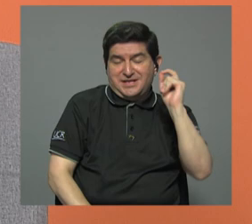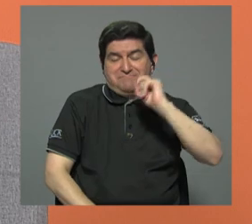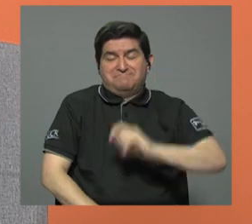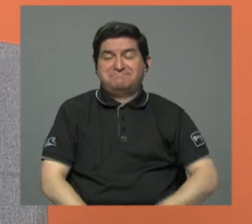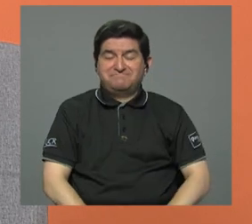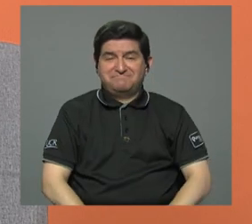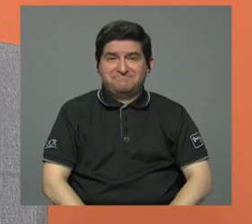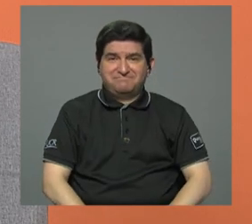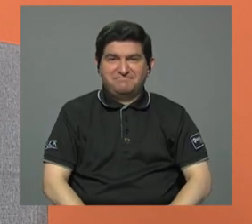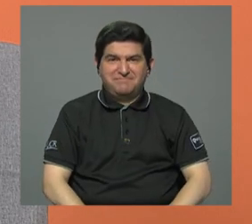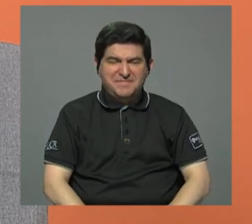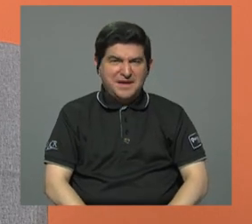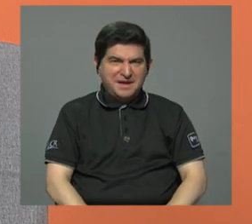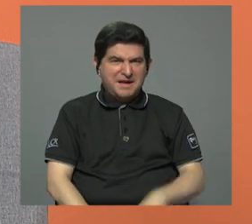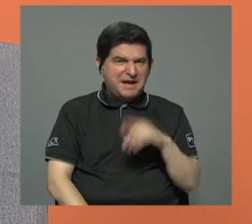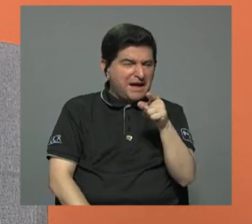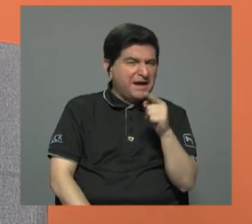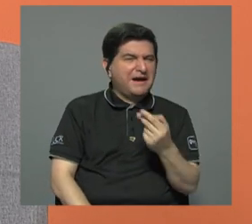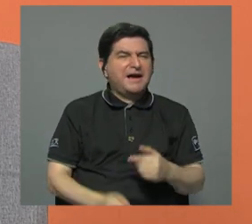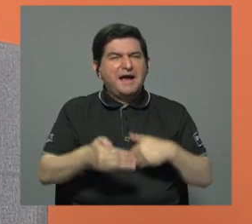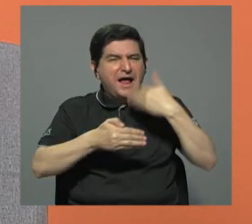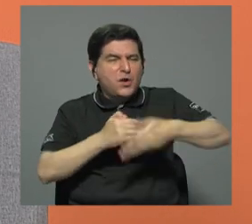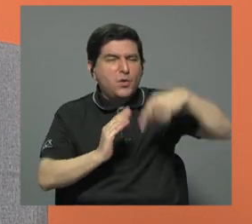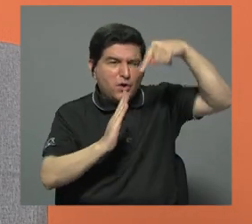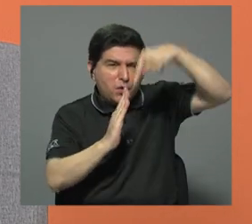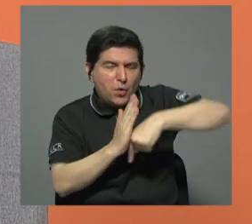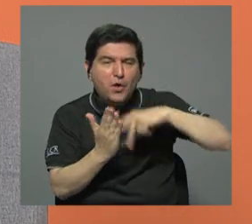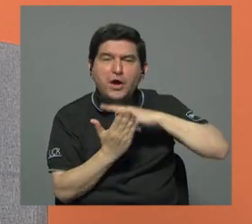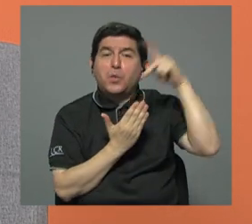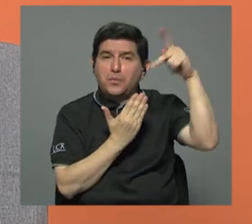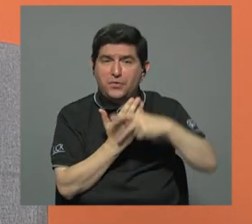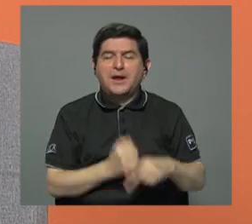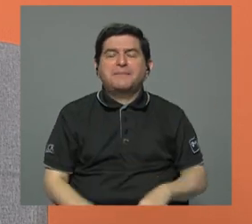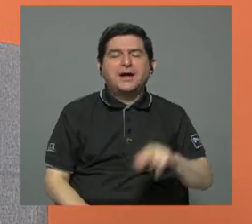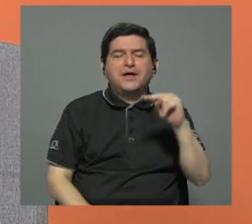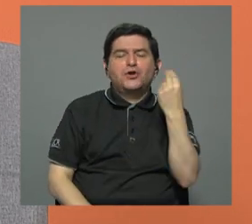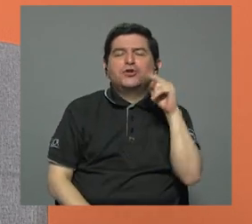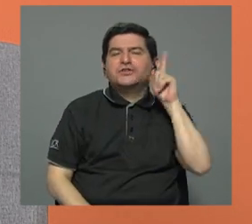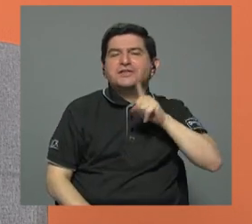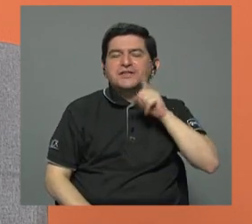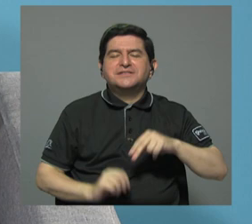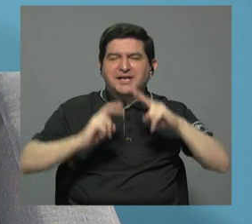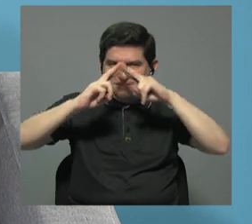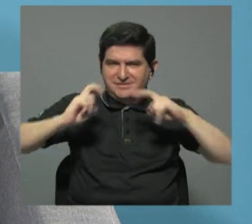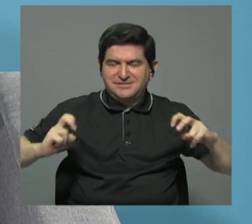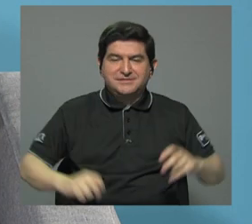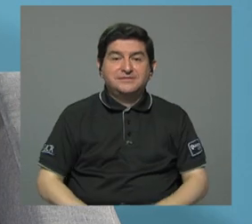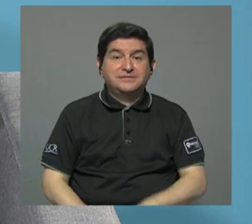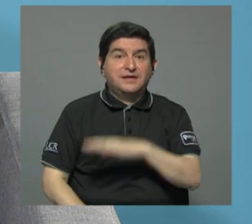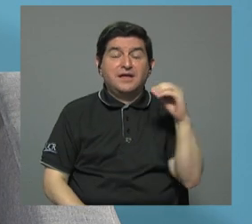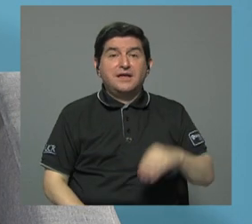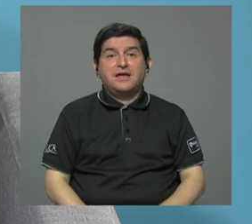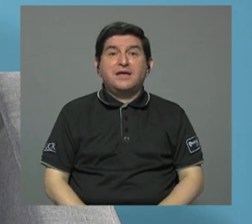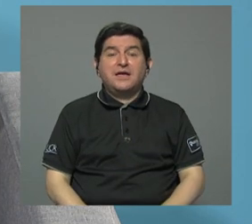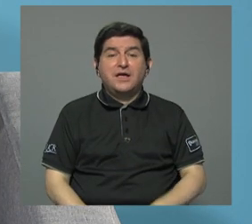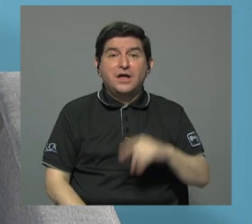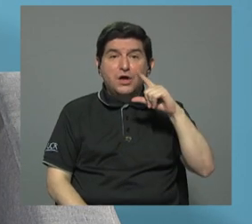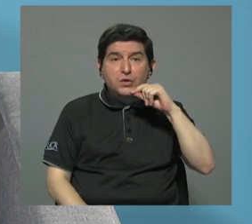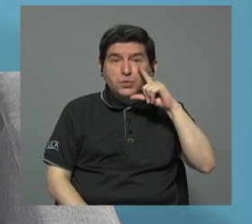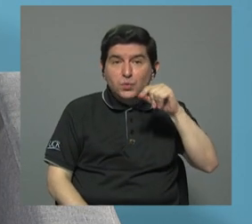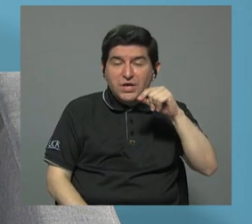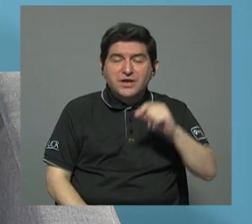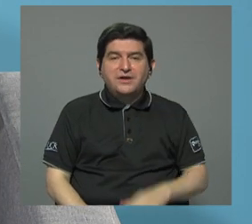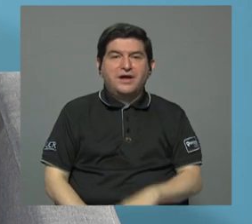WhatsApp. Entonces, aquí podemos ahondar luego en otros programas sobre el tema de las noticias falsas. Bueno, y la agitada red social Twitter y